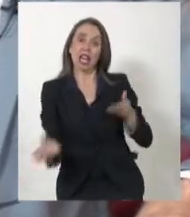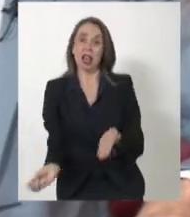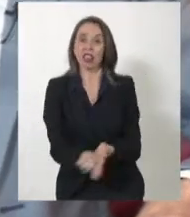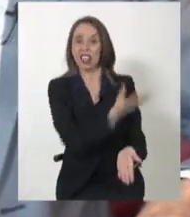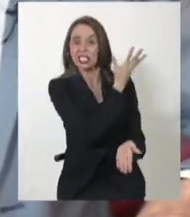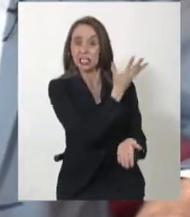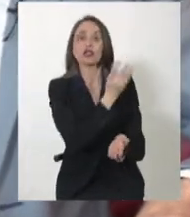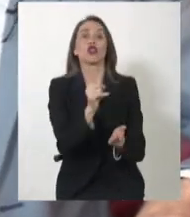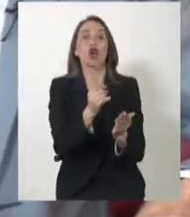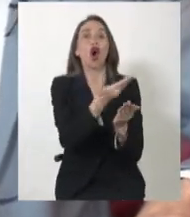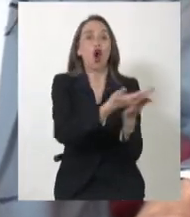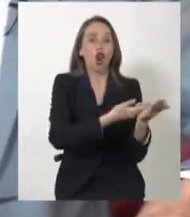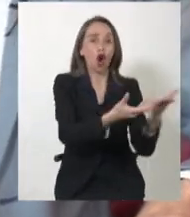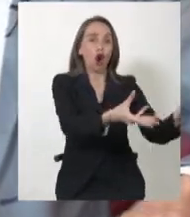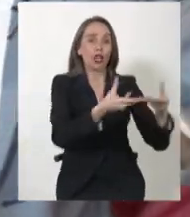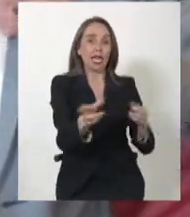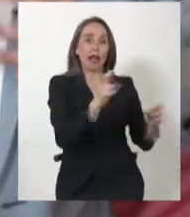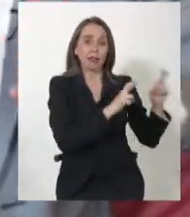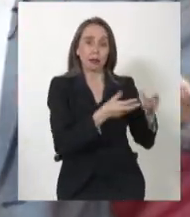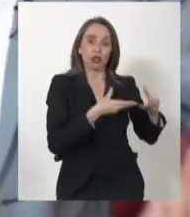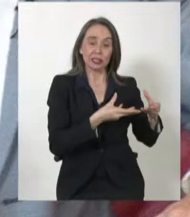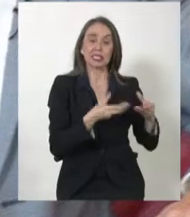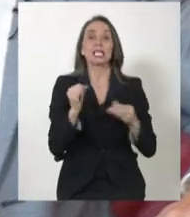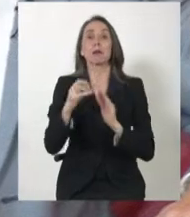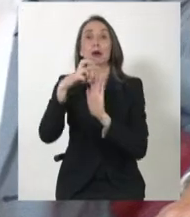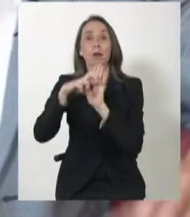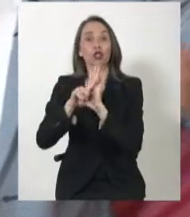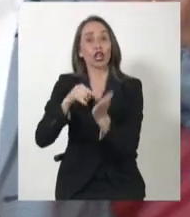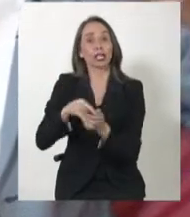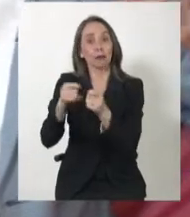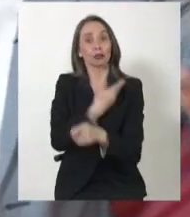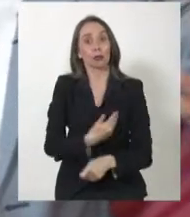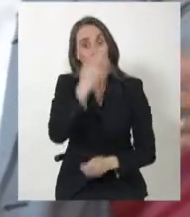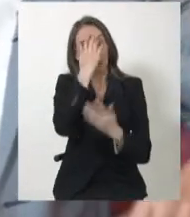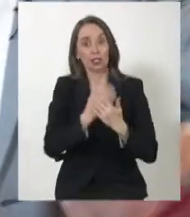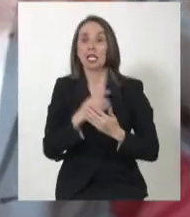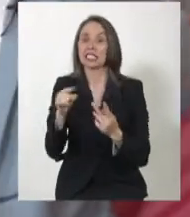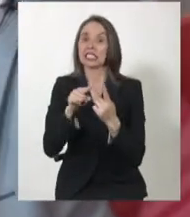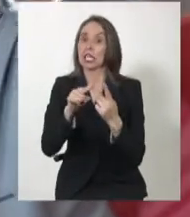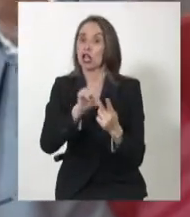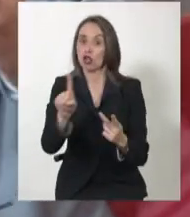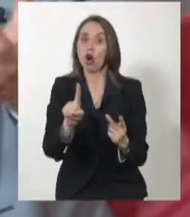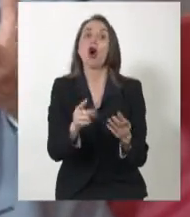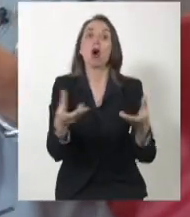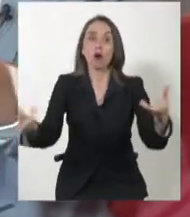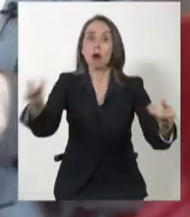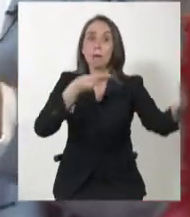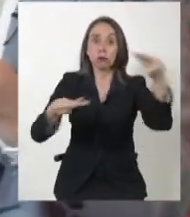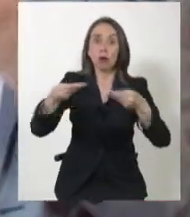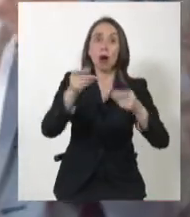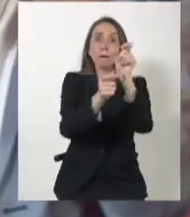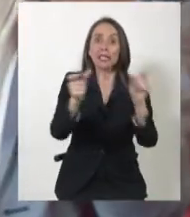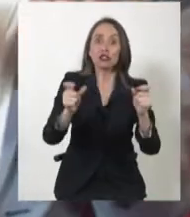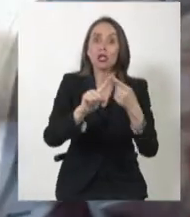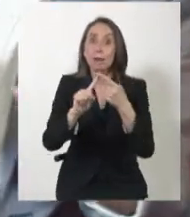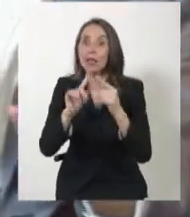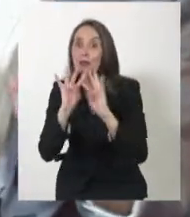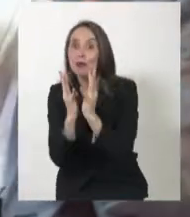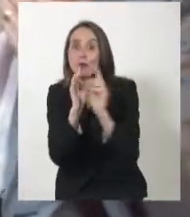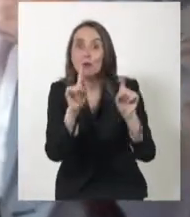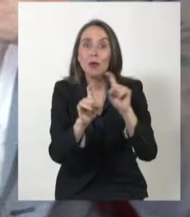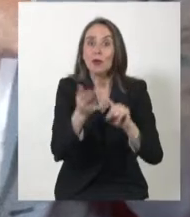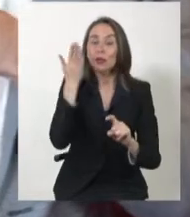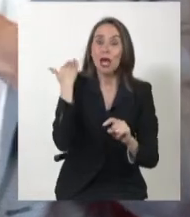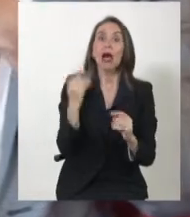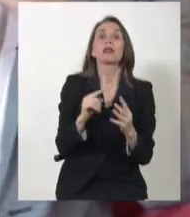los insumos sí, el proyecto no. Ya, perfecto. Los insumos existen y hay material muy valioso en los insumos y que también se podrían sistematizar